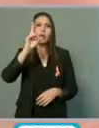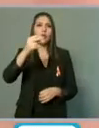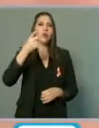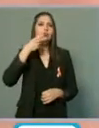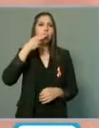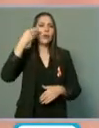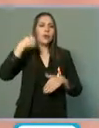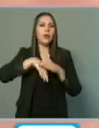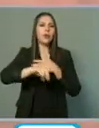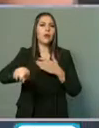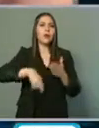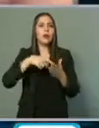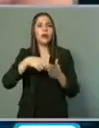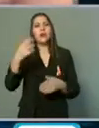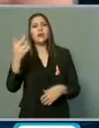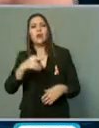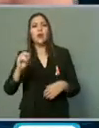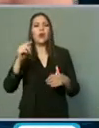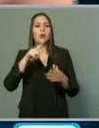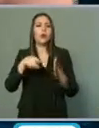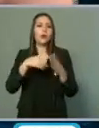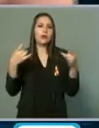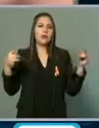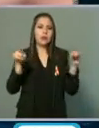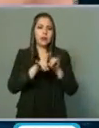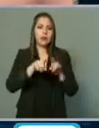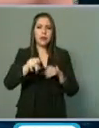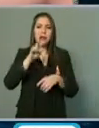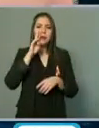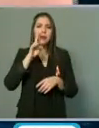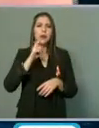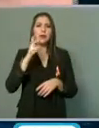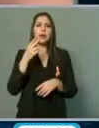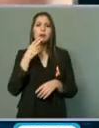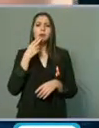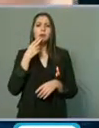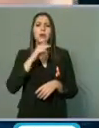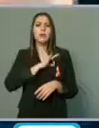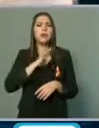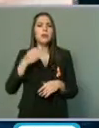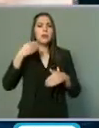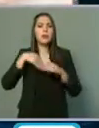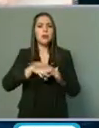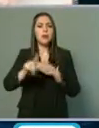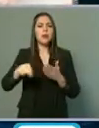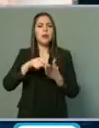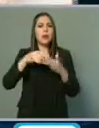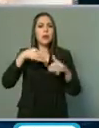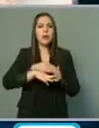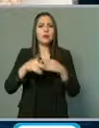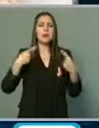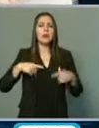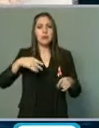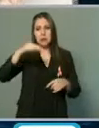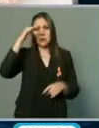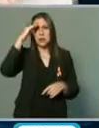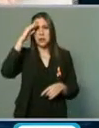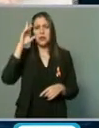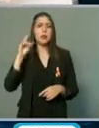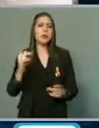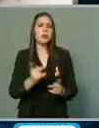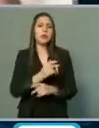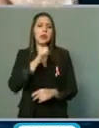Yo he visto lugares en donde pues los cigarros electrónicos están siendo fumados en interiores porque la gente cree que pues no